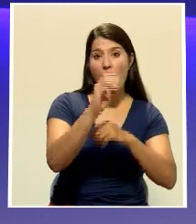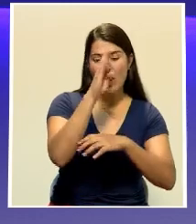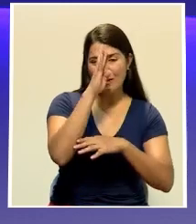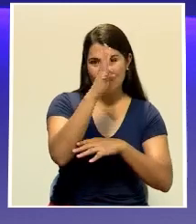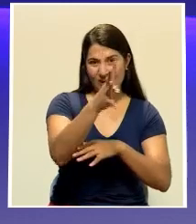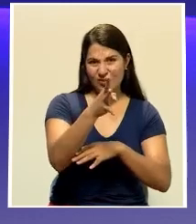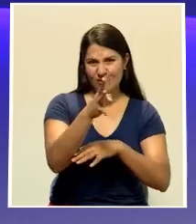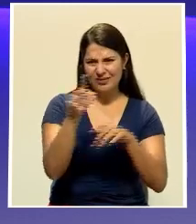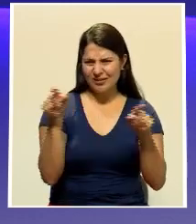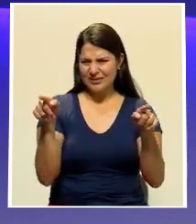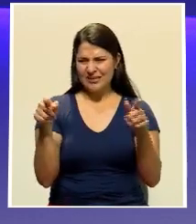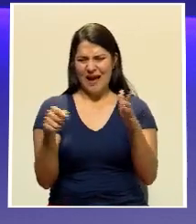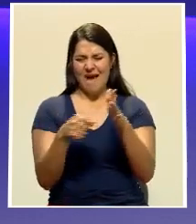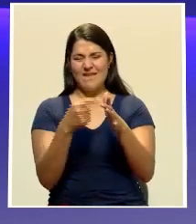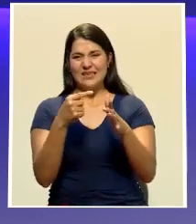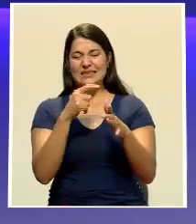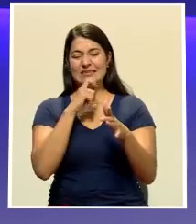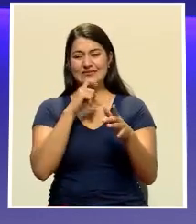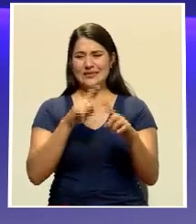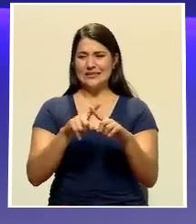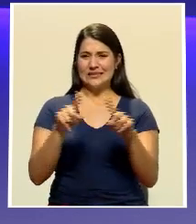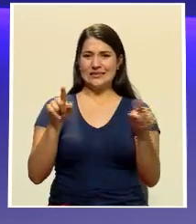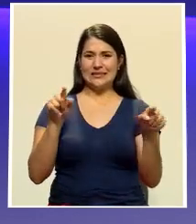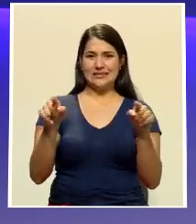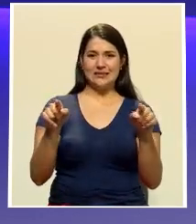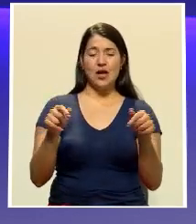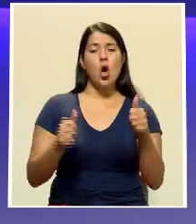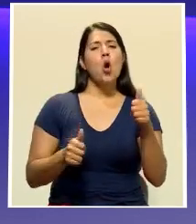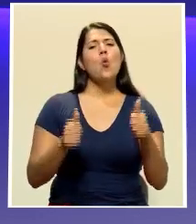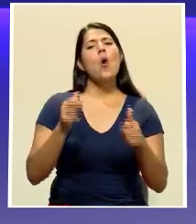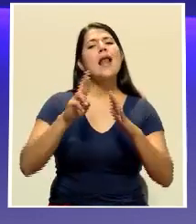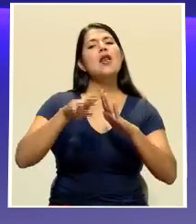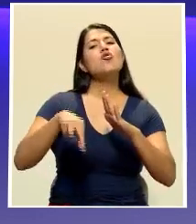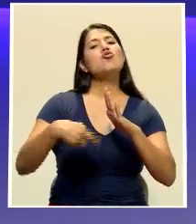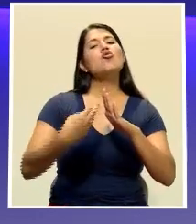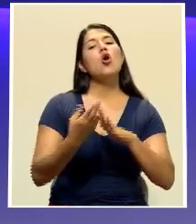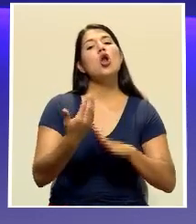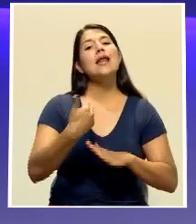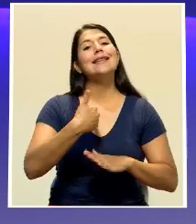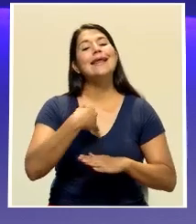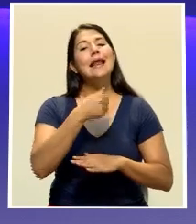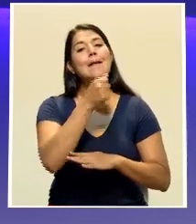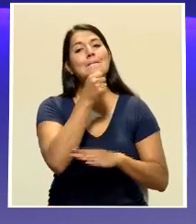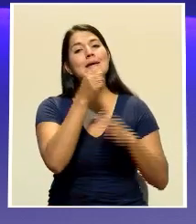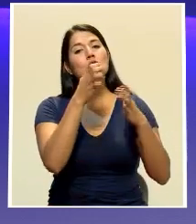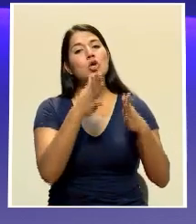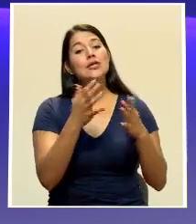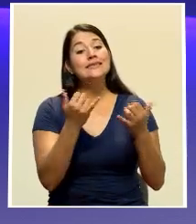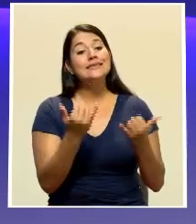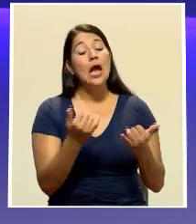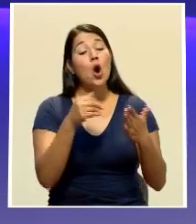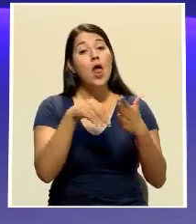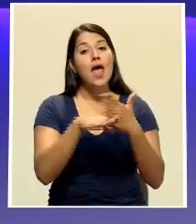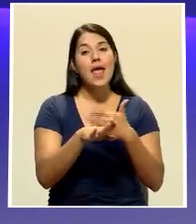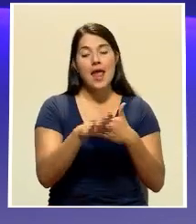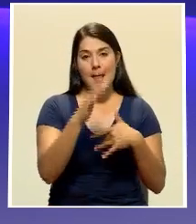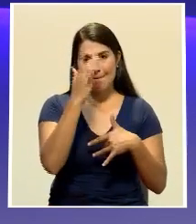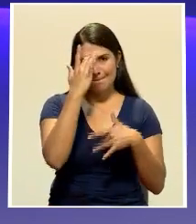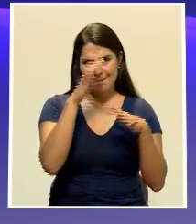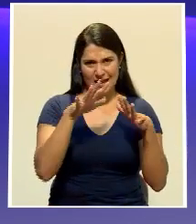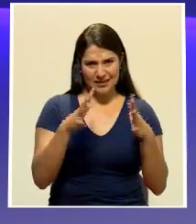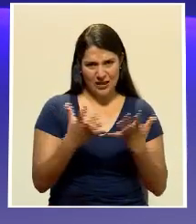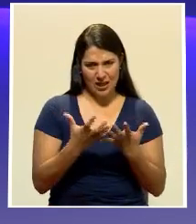inventos. ¿Cuál es el rol de los medios de comunicación durante la pandemia? ¿Qué es hoy